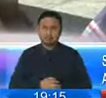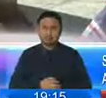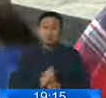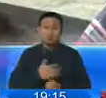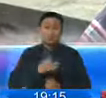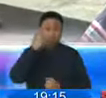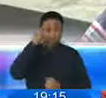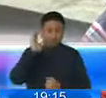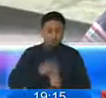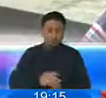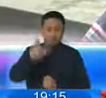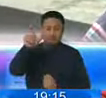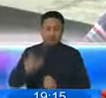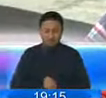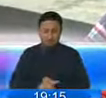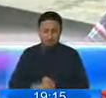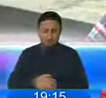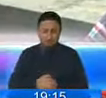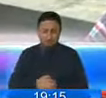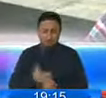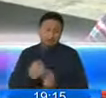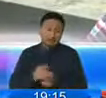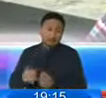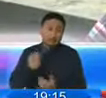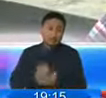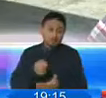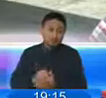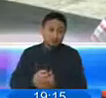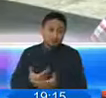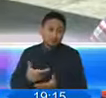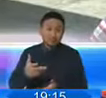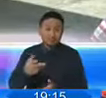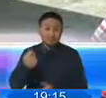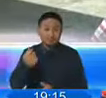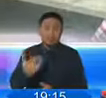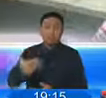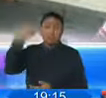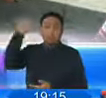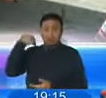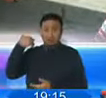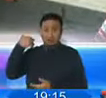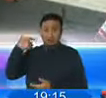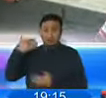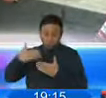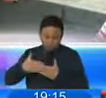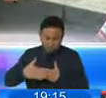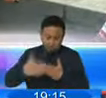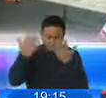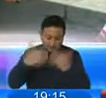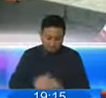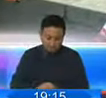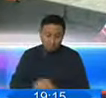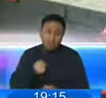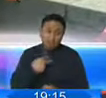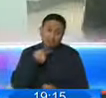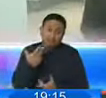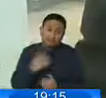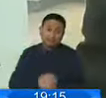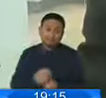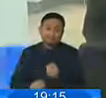comerciante coge la mercadería al precio anterior, entonces obviamente debe culminar esta mercadería. A nosotros nos perjudica, pero ¿qué se puede